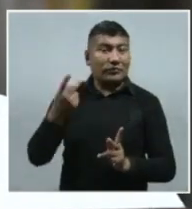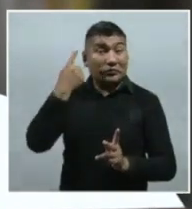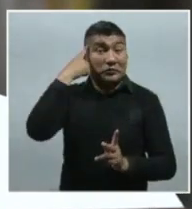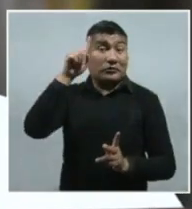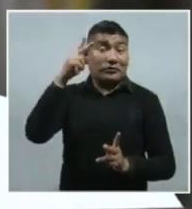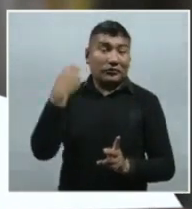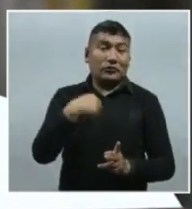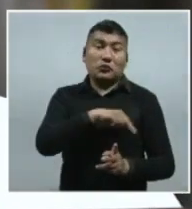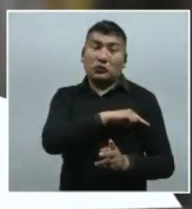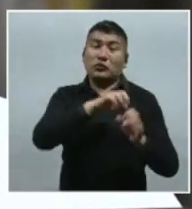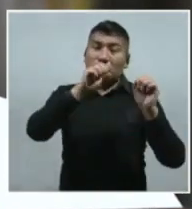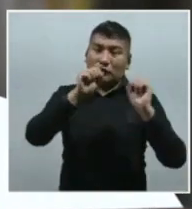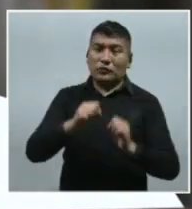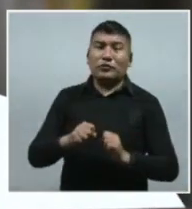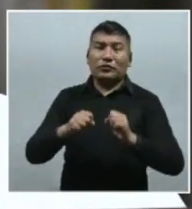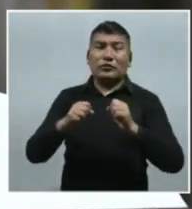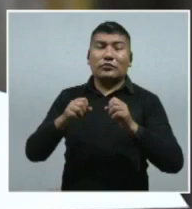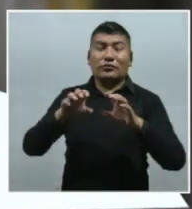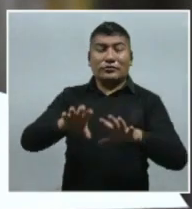Dios